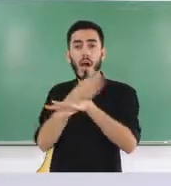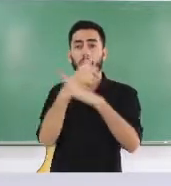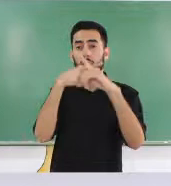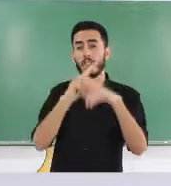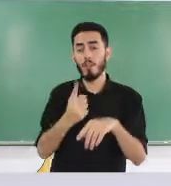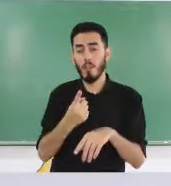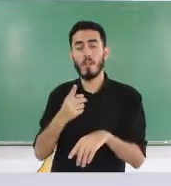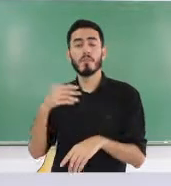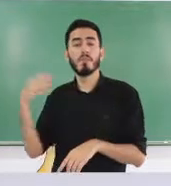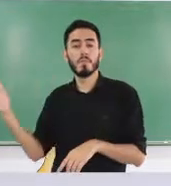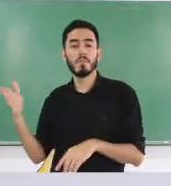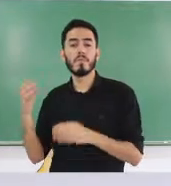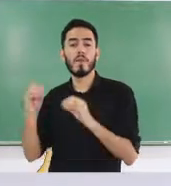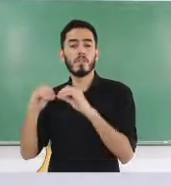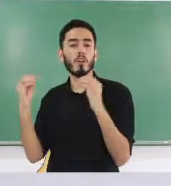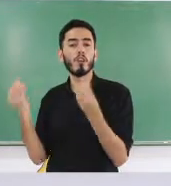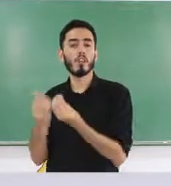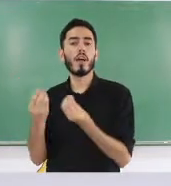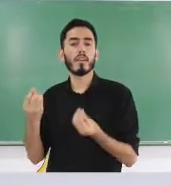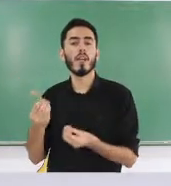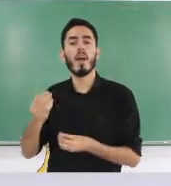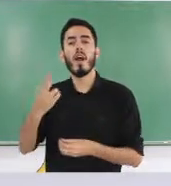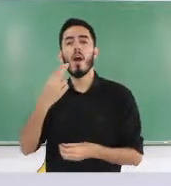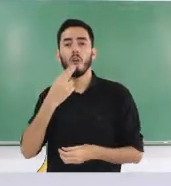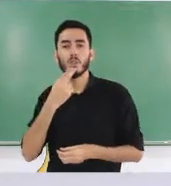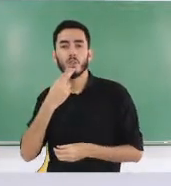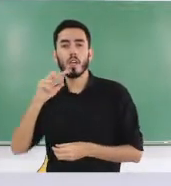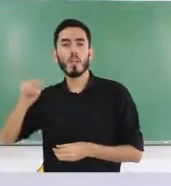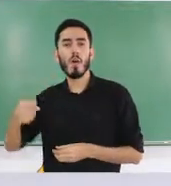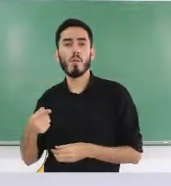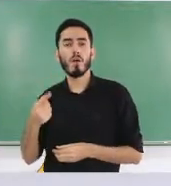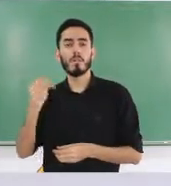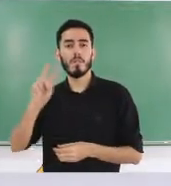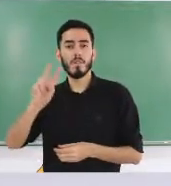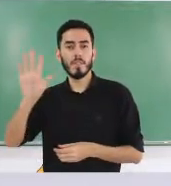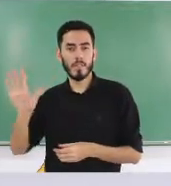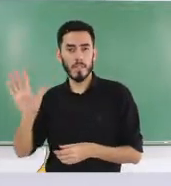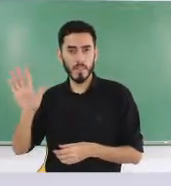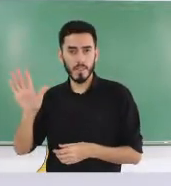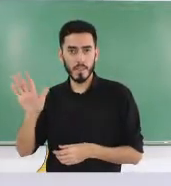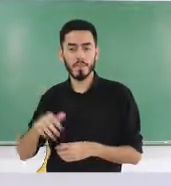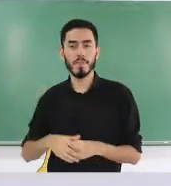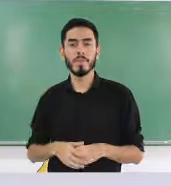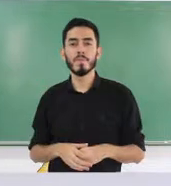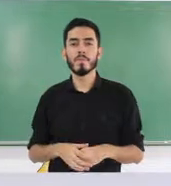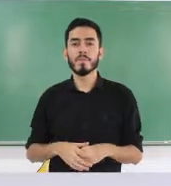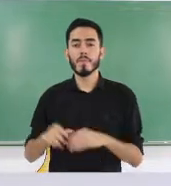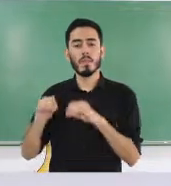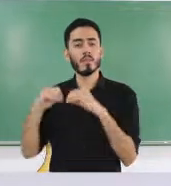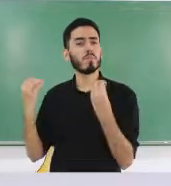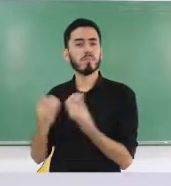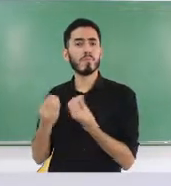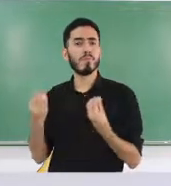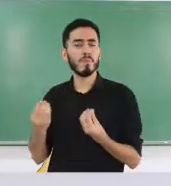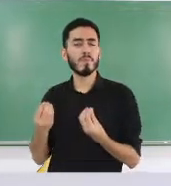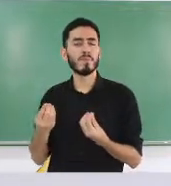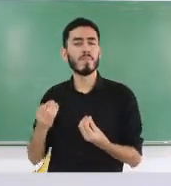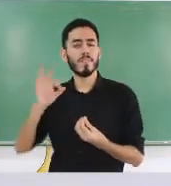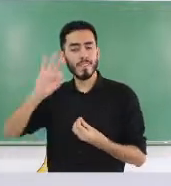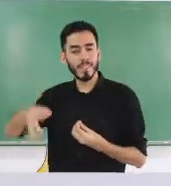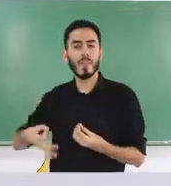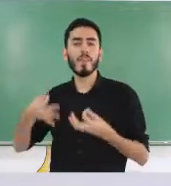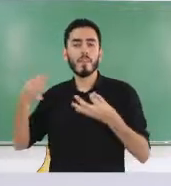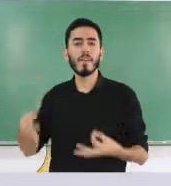obtenemos como resultado 11,25. ¿Qué es lo que obtenemos? El valor, ¿sí?